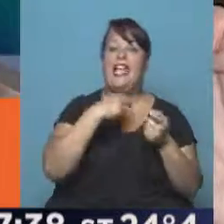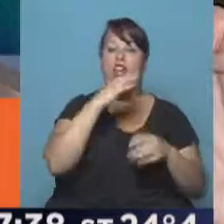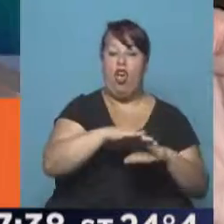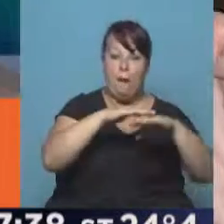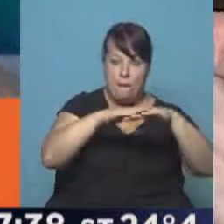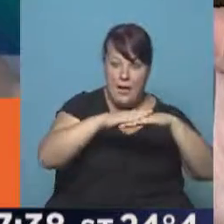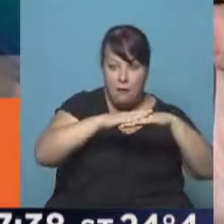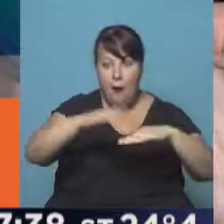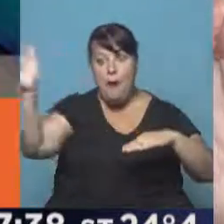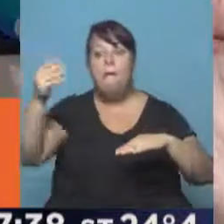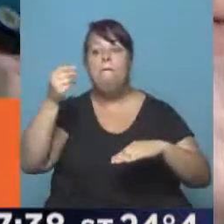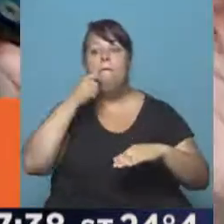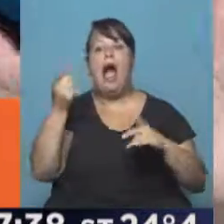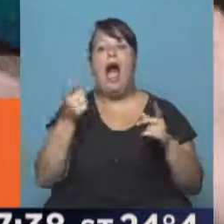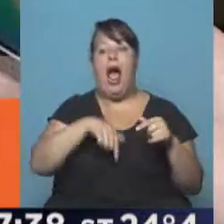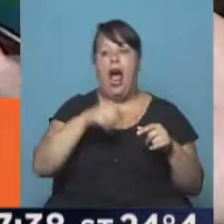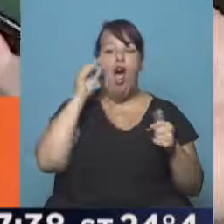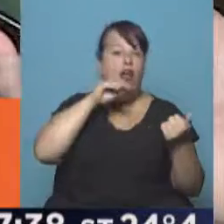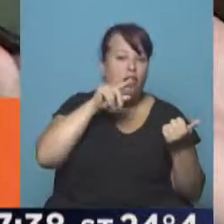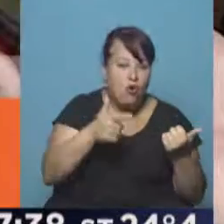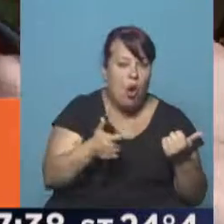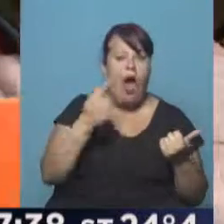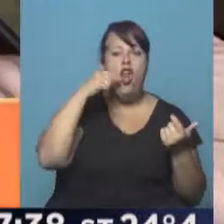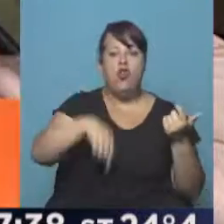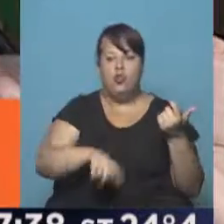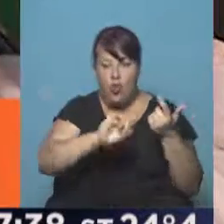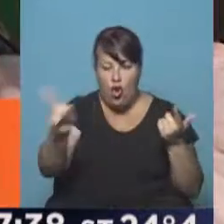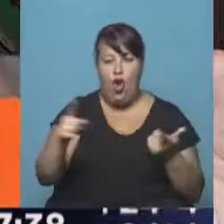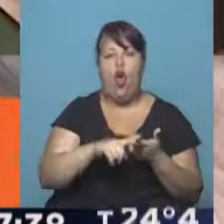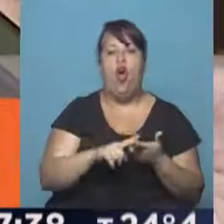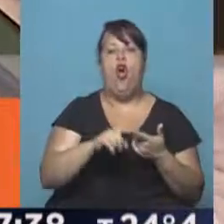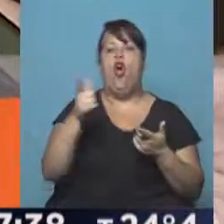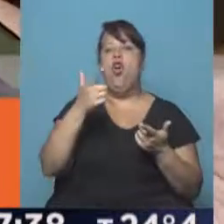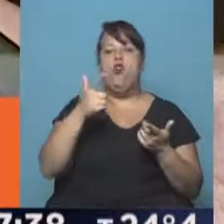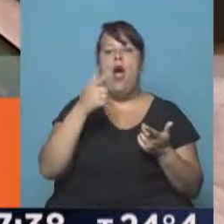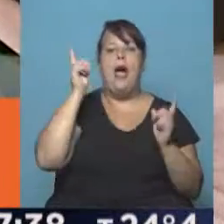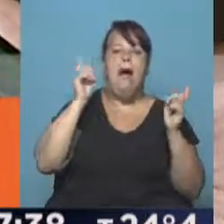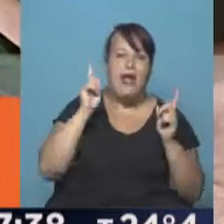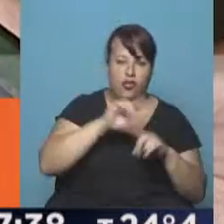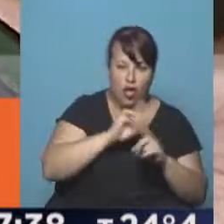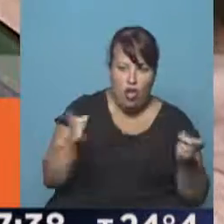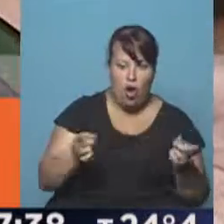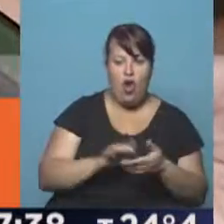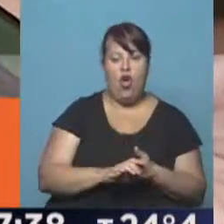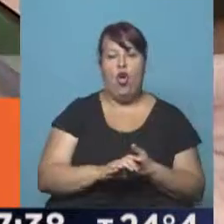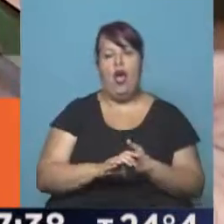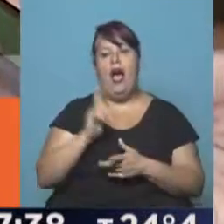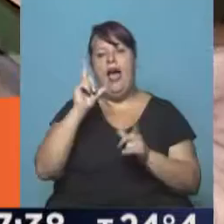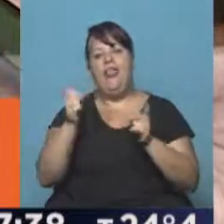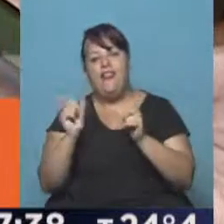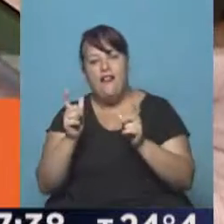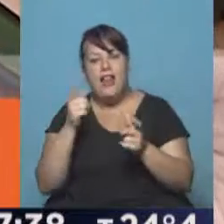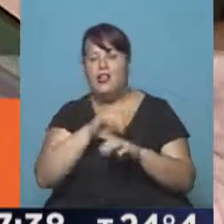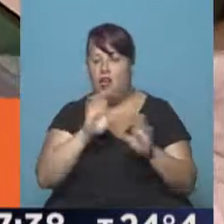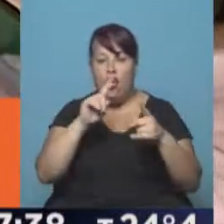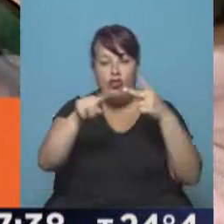hijos es para aquel que no realiza horas extra, que no vive en la Patagonia, que no recibe, si es docente, alguna remuneración en ese